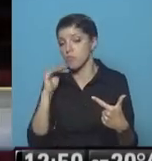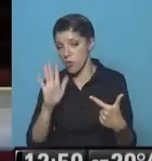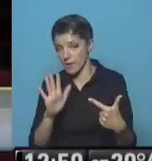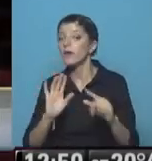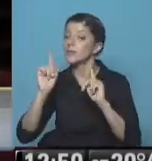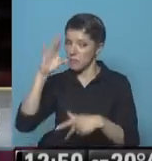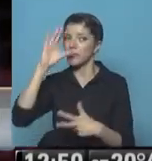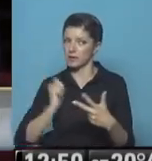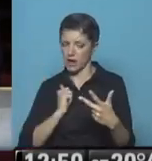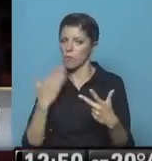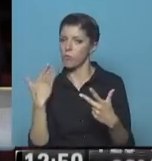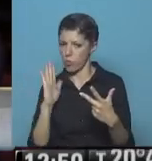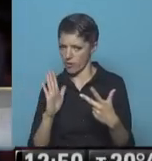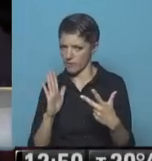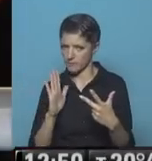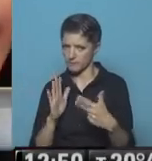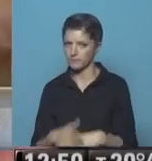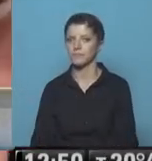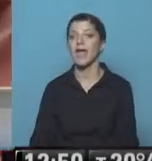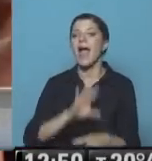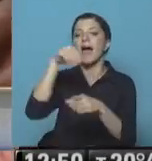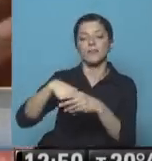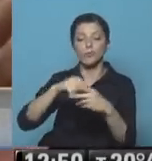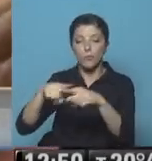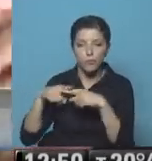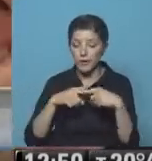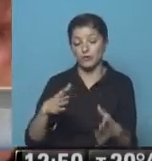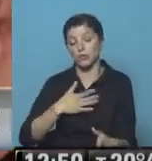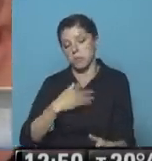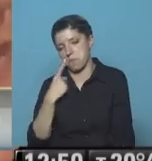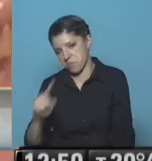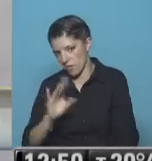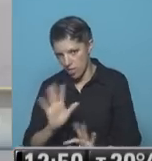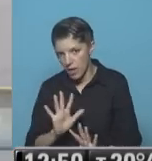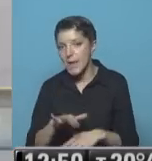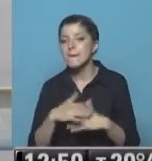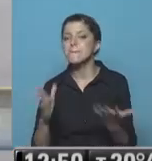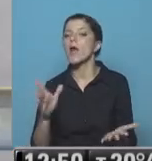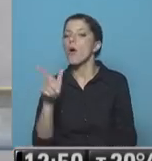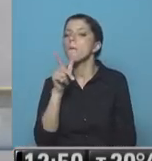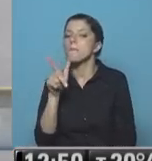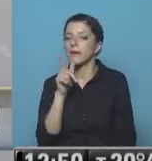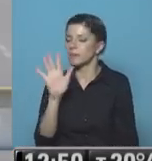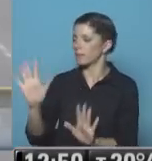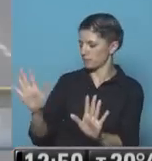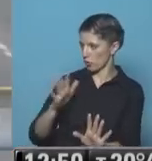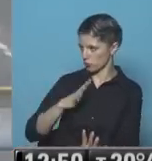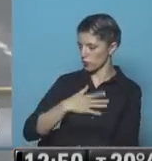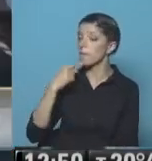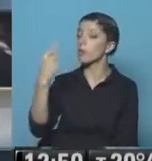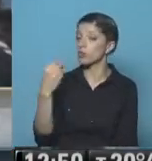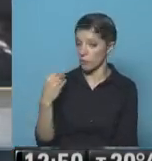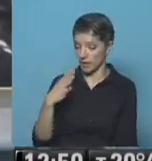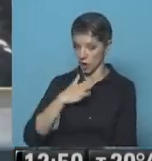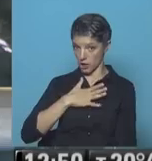los militares. Evidentemente hay disensos internos, que yo todavía no los conozco, pero me parece que hay. Te hago esta pregunta porque de lo que yo